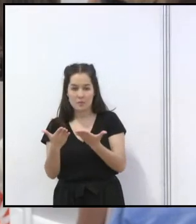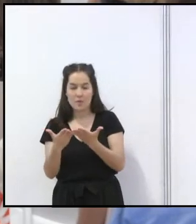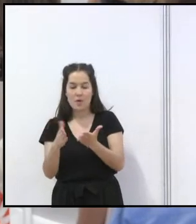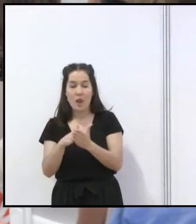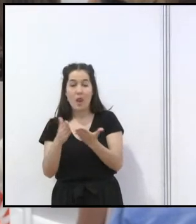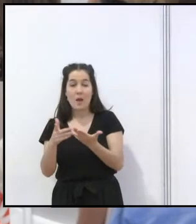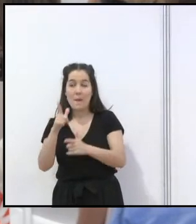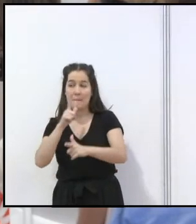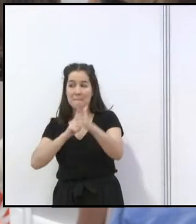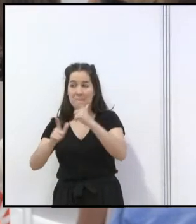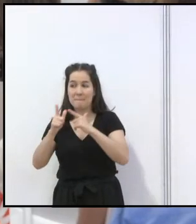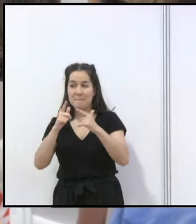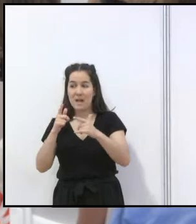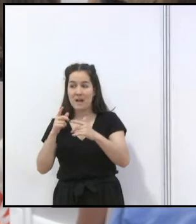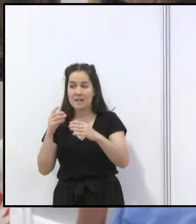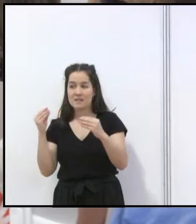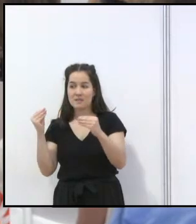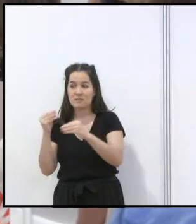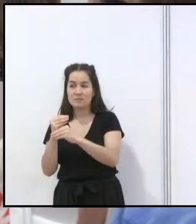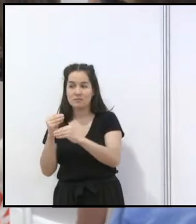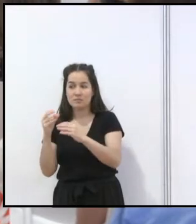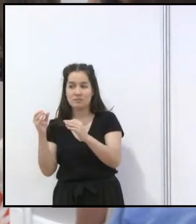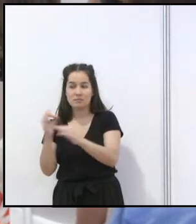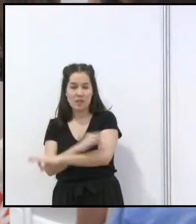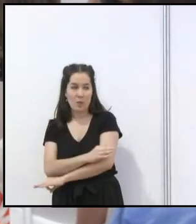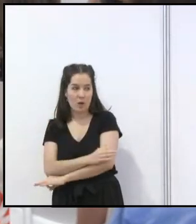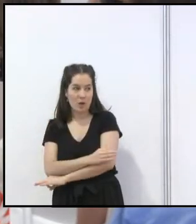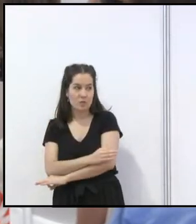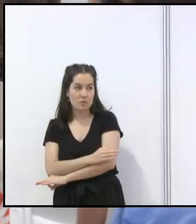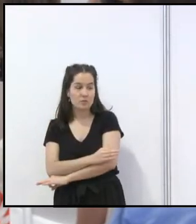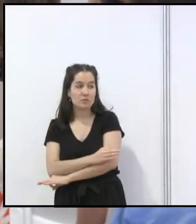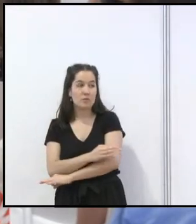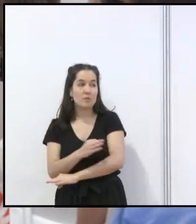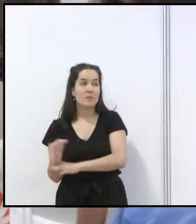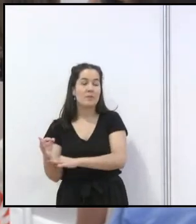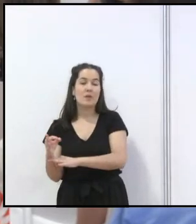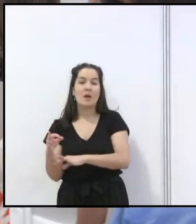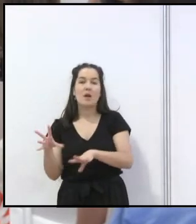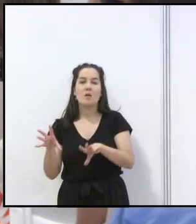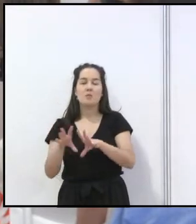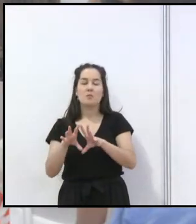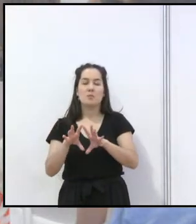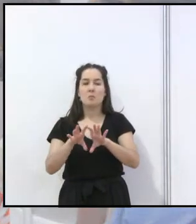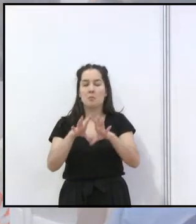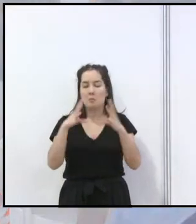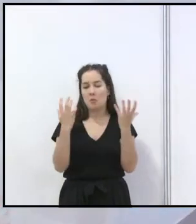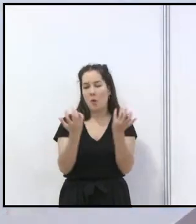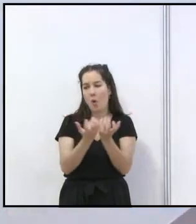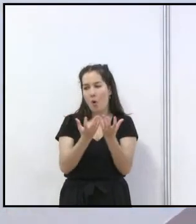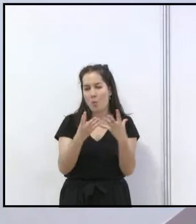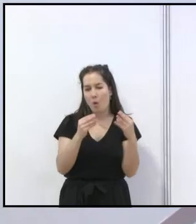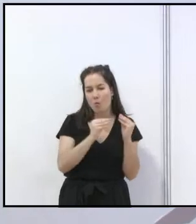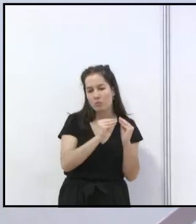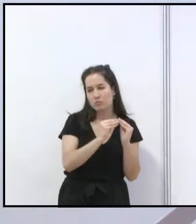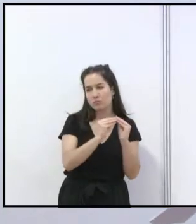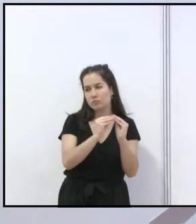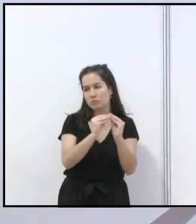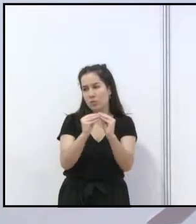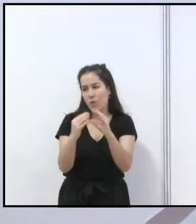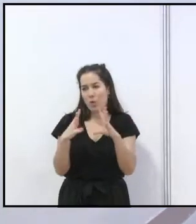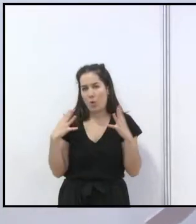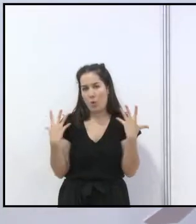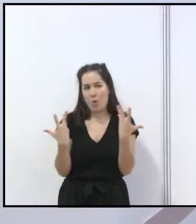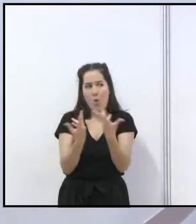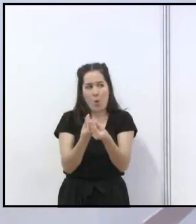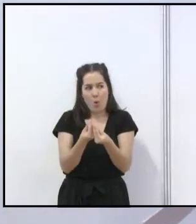equivocados, que habla del planeta como un conjunto, y mucho más importante quizás que eso, o no